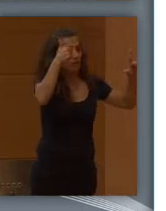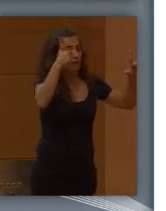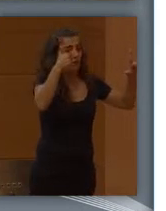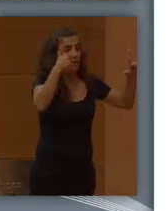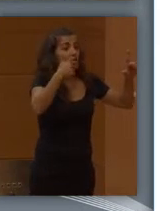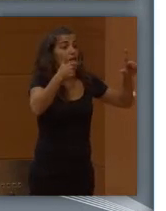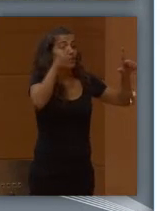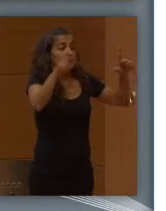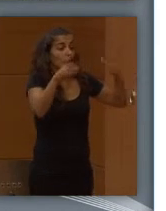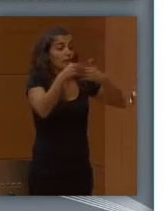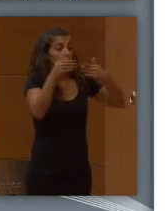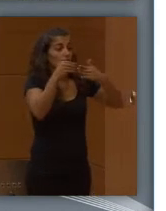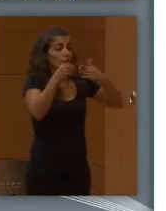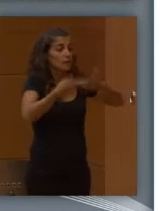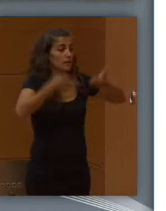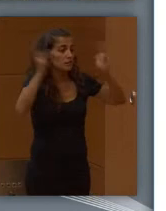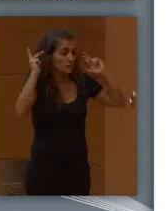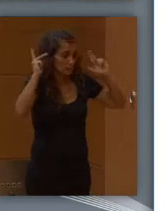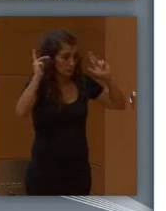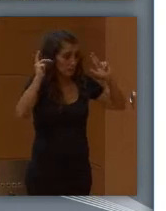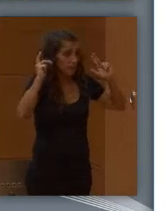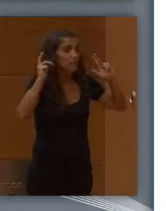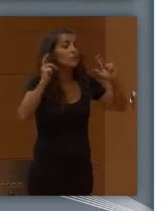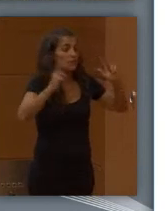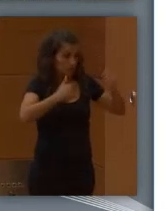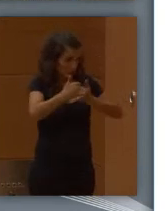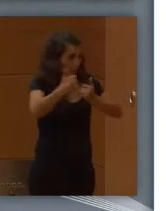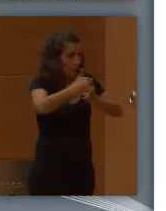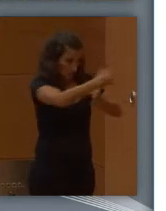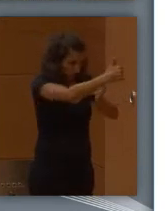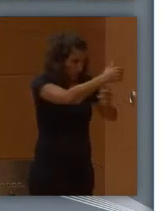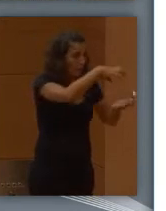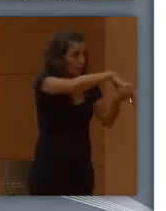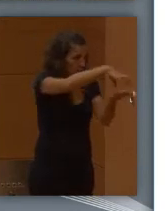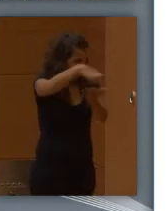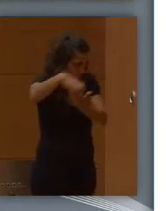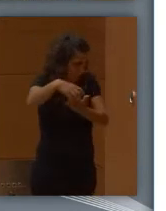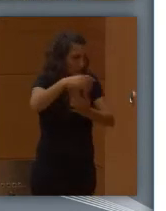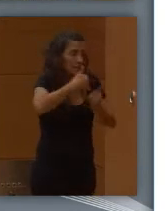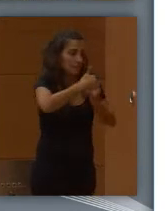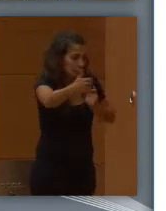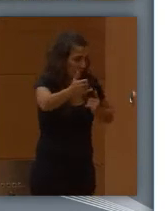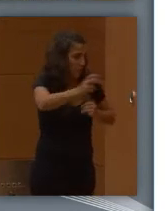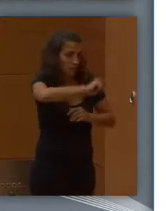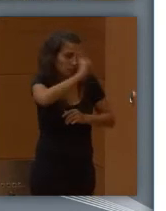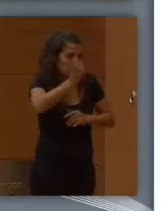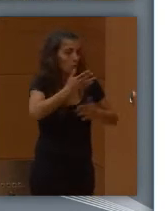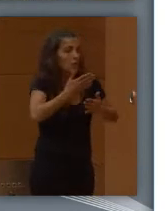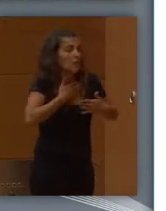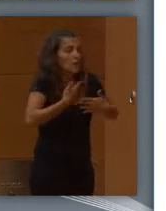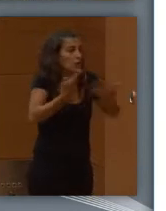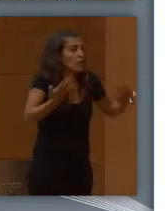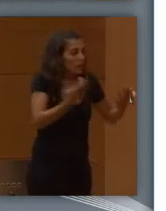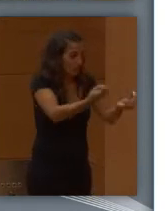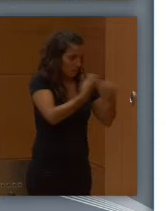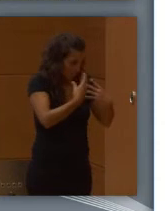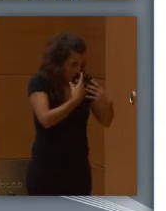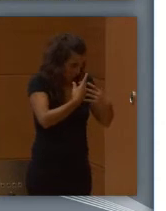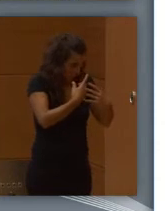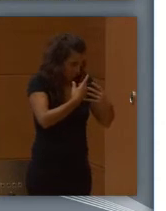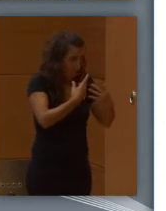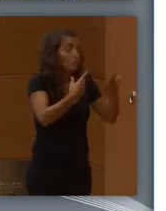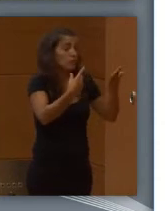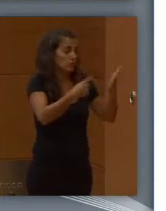de qué líneas y de qué itinerarios quiere tener información, y si es un usuario recurrente, lo que hará será dejarlo marcado